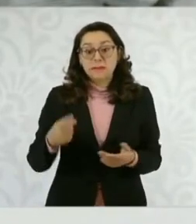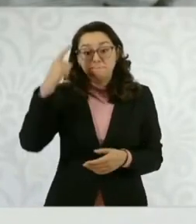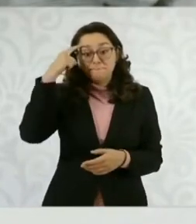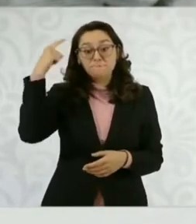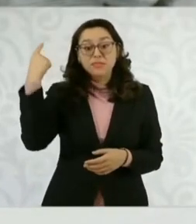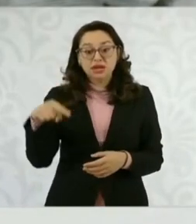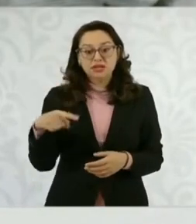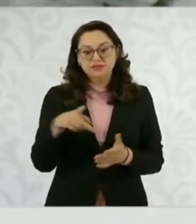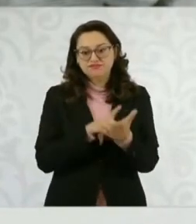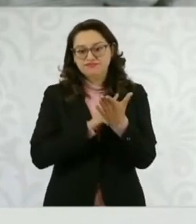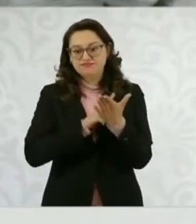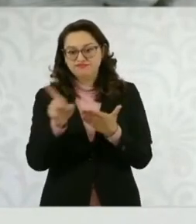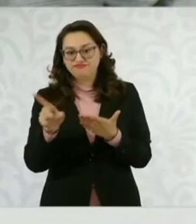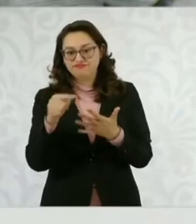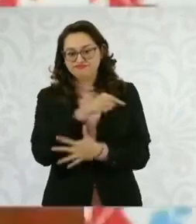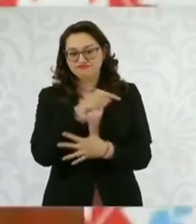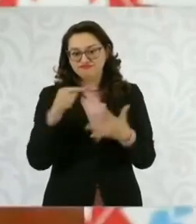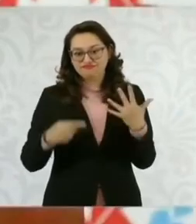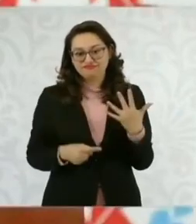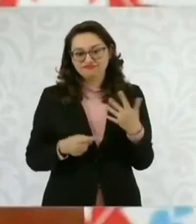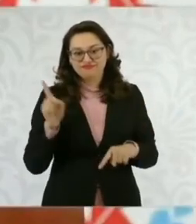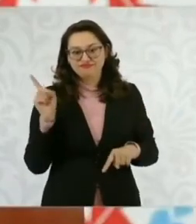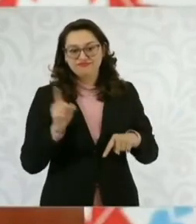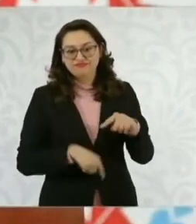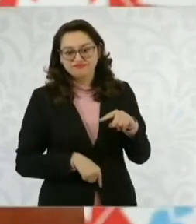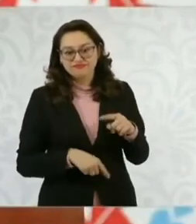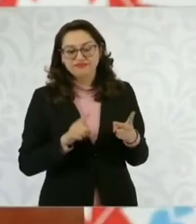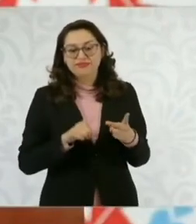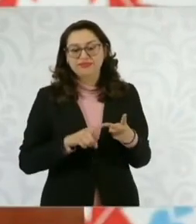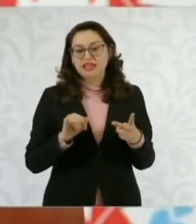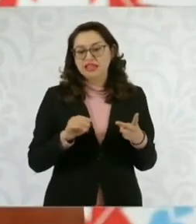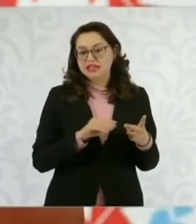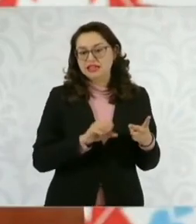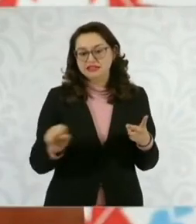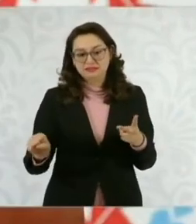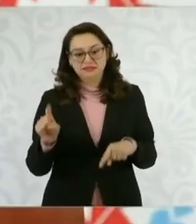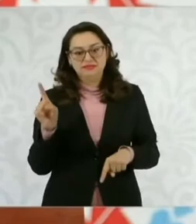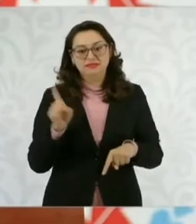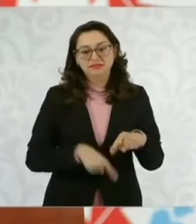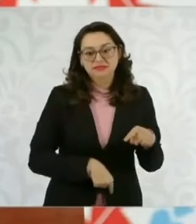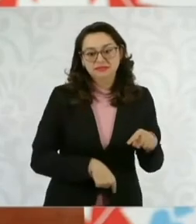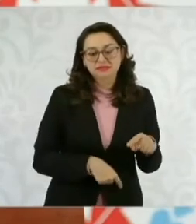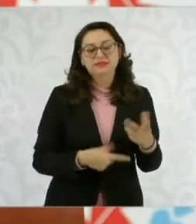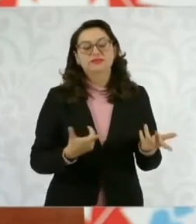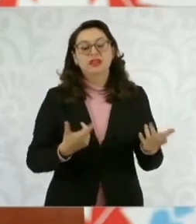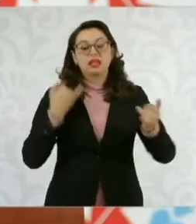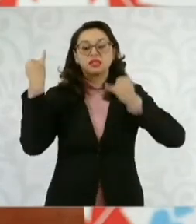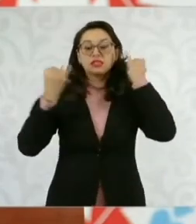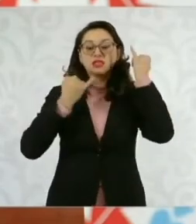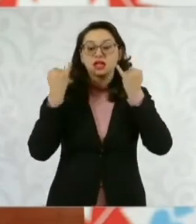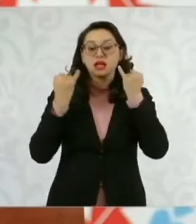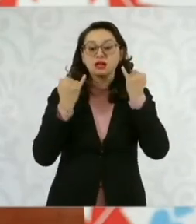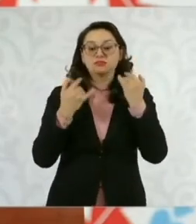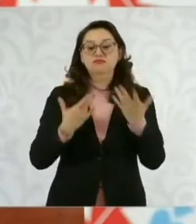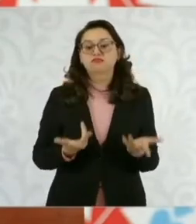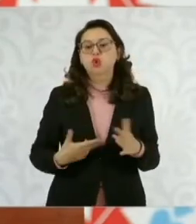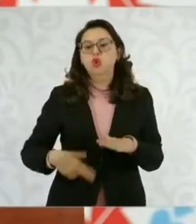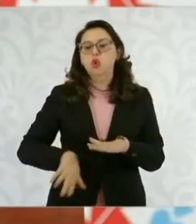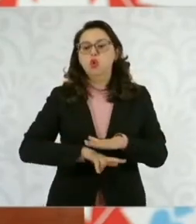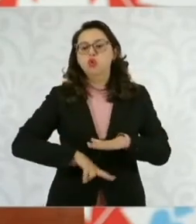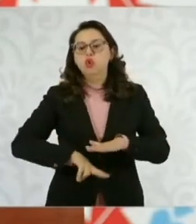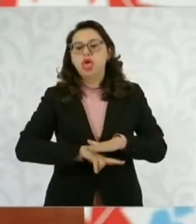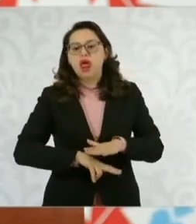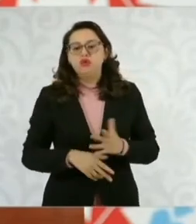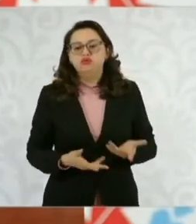antigüedad y ser parte del Instituto Mexicano del Seguro Social. Se contratan por honorarios, muchos